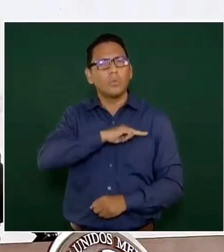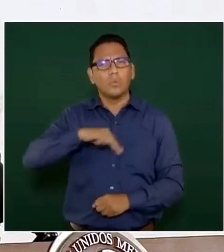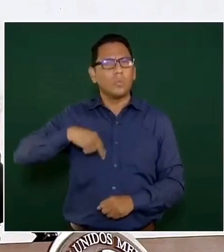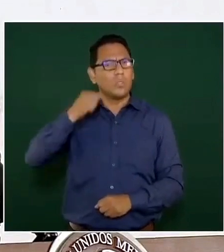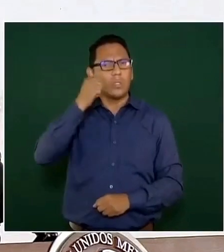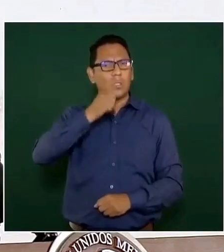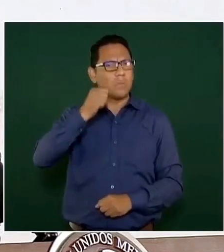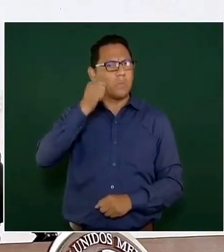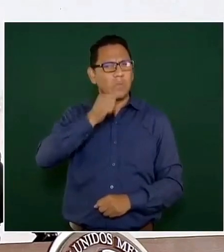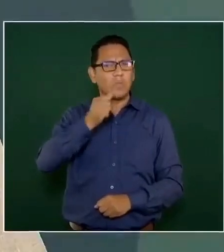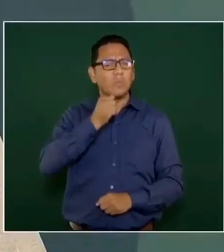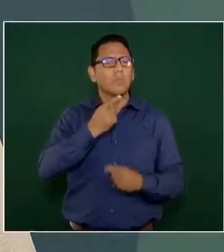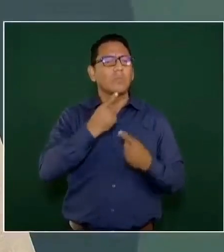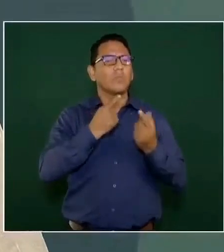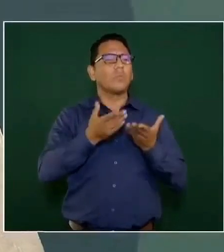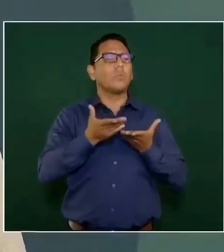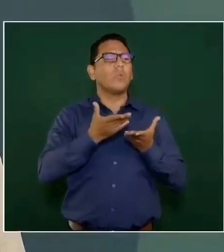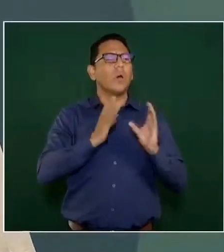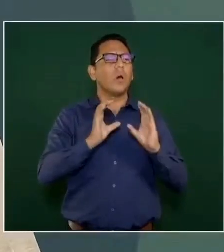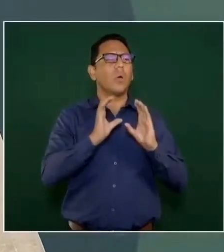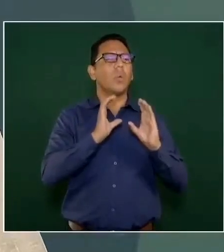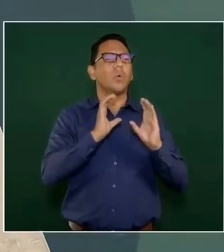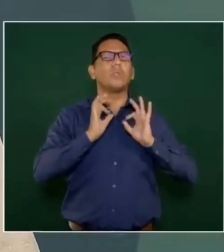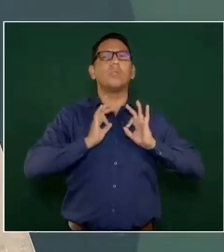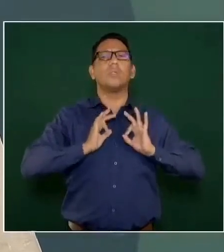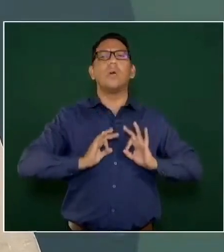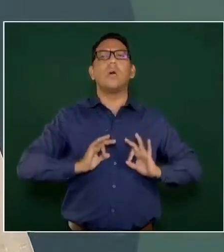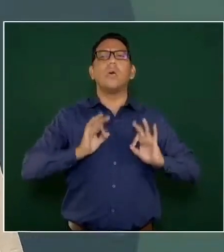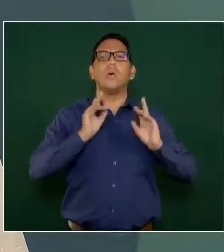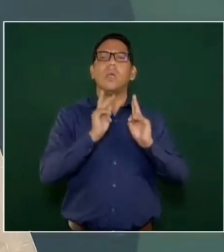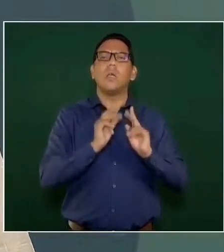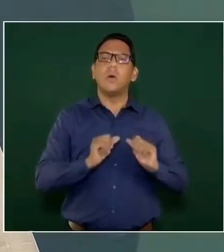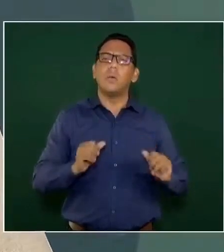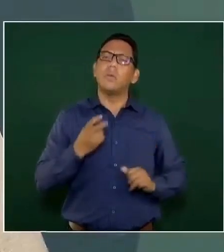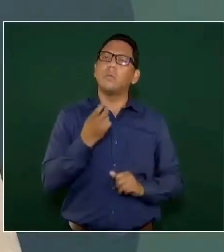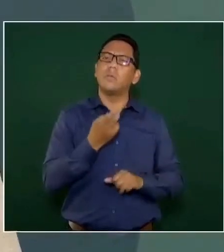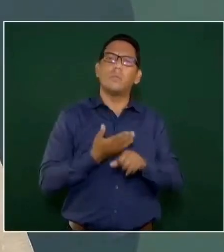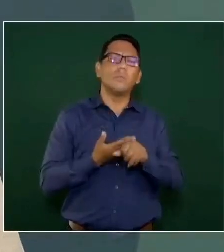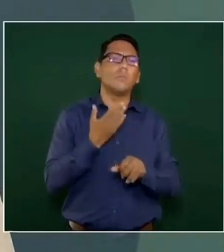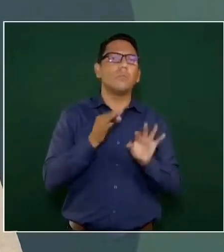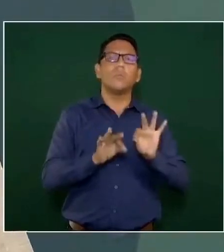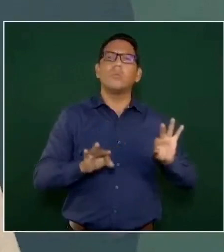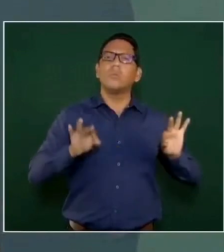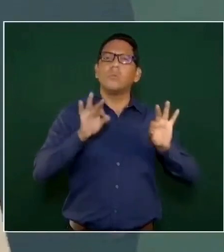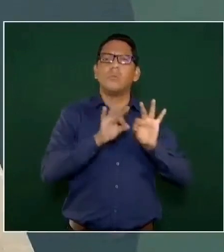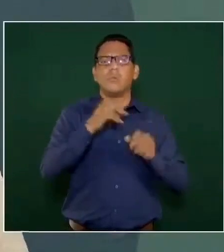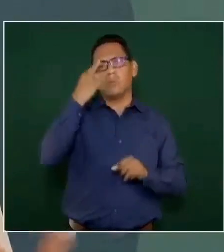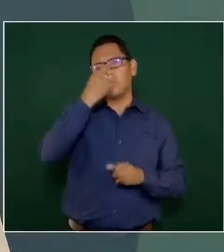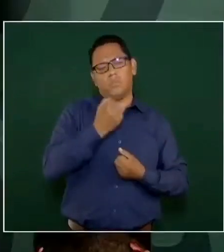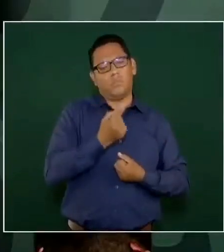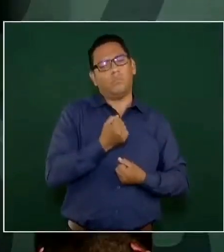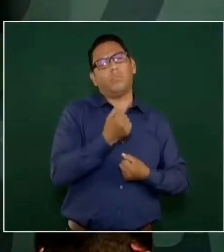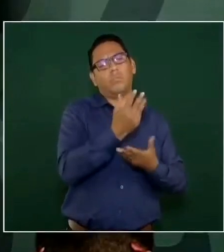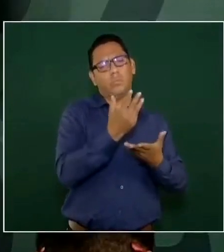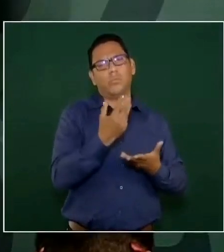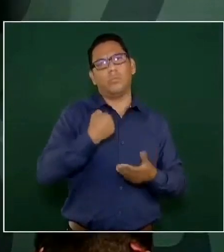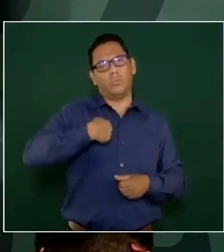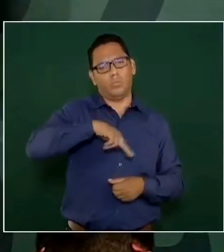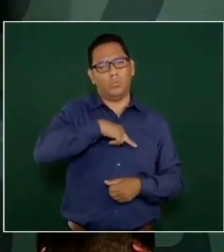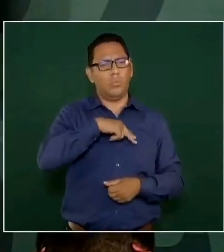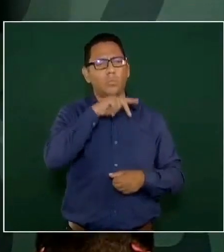la diplomacia y al diálogo como herramientas, como medios para manifestar las preocupaciones que